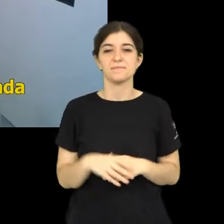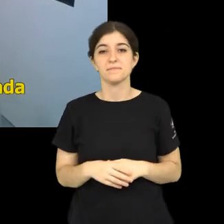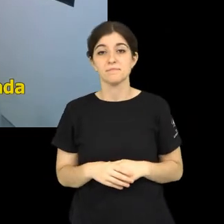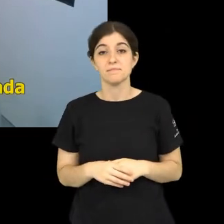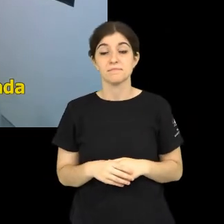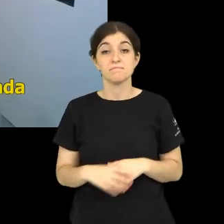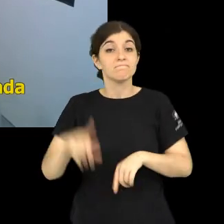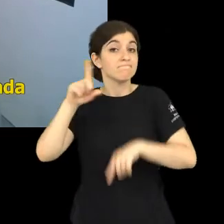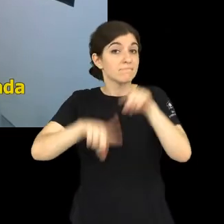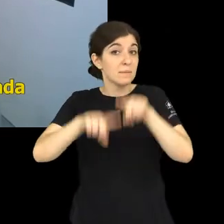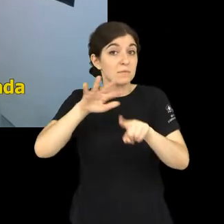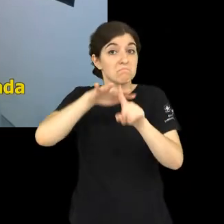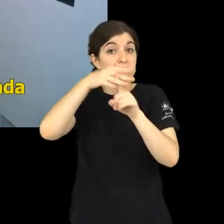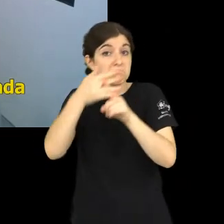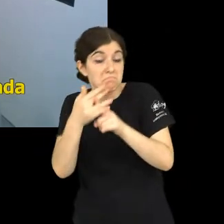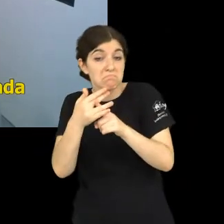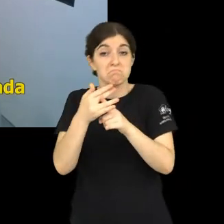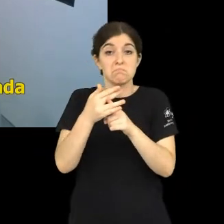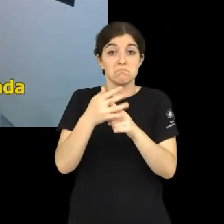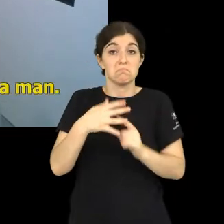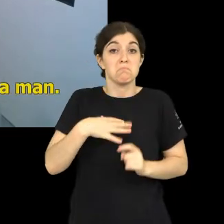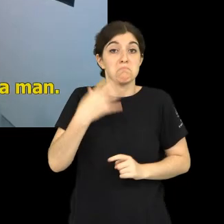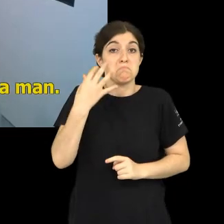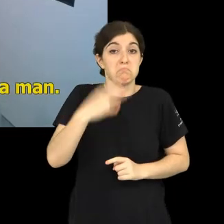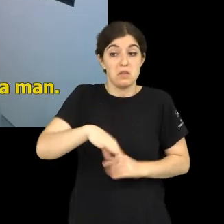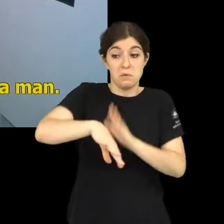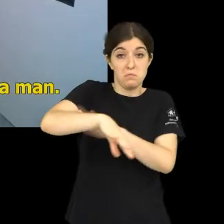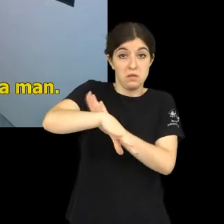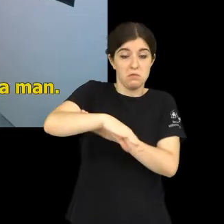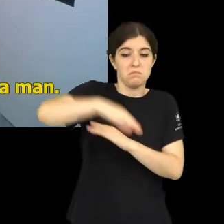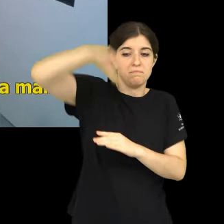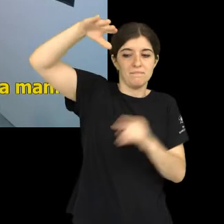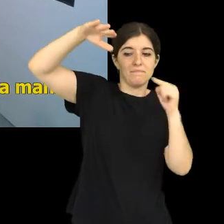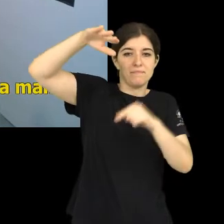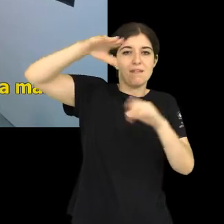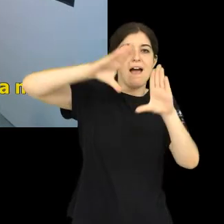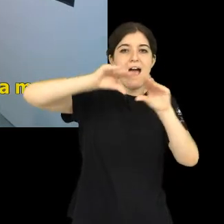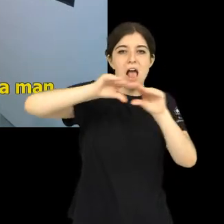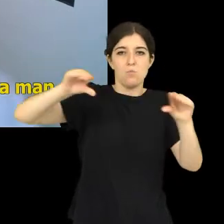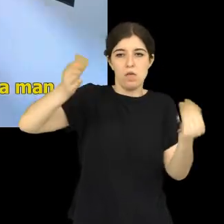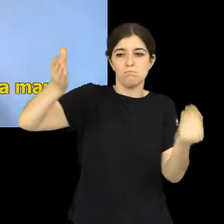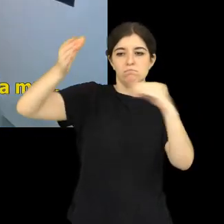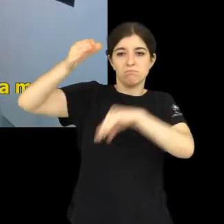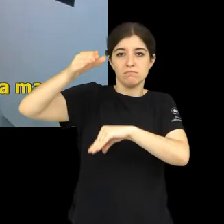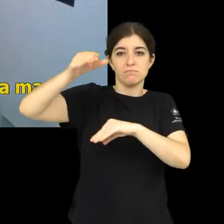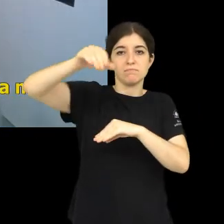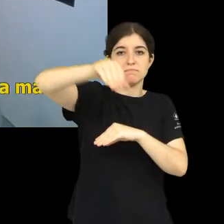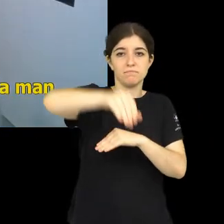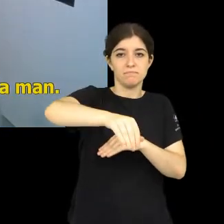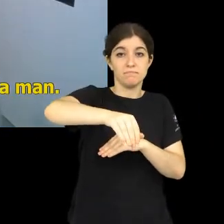Y muchas veces es conveniente poner también otra almohada debajo del brazo que queda por encima para evitar edema de la